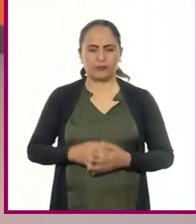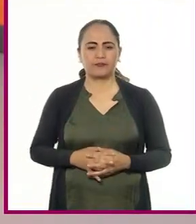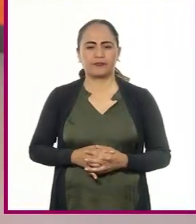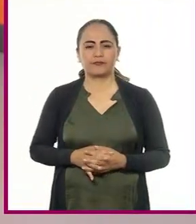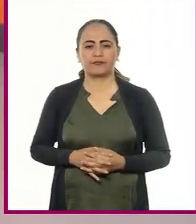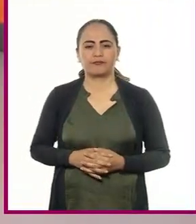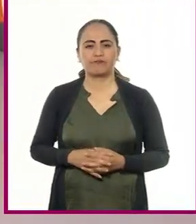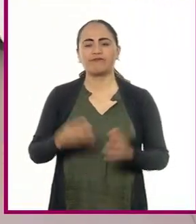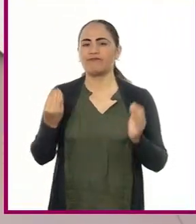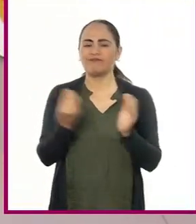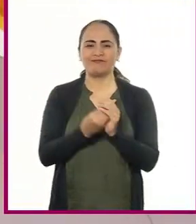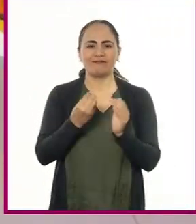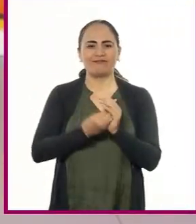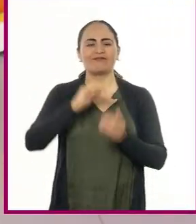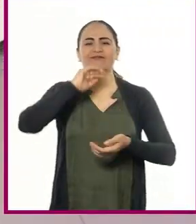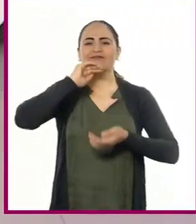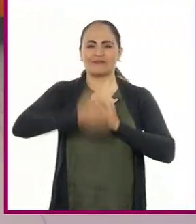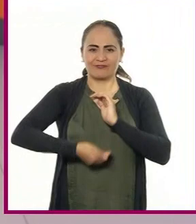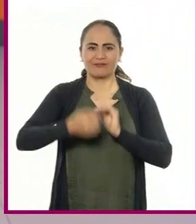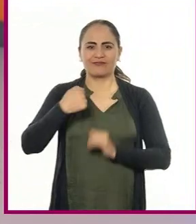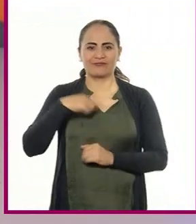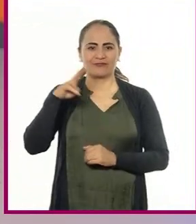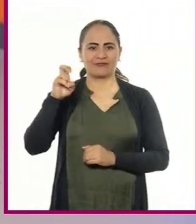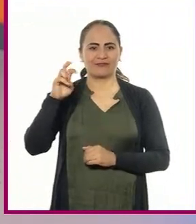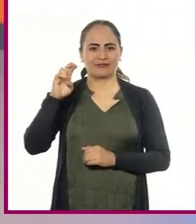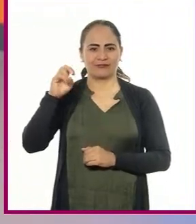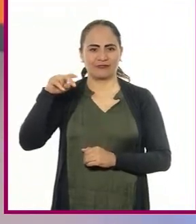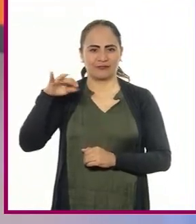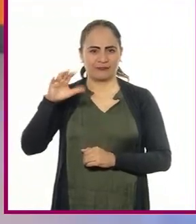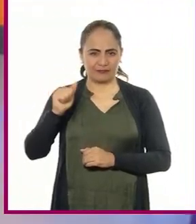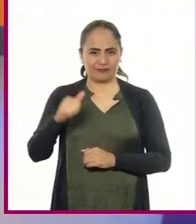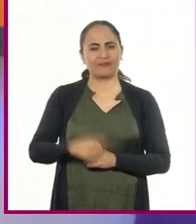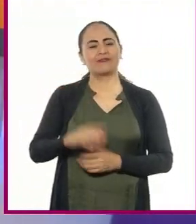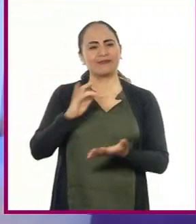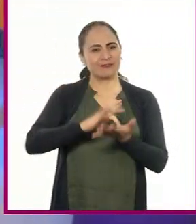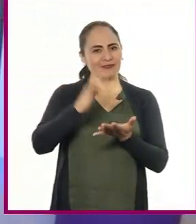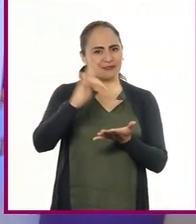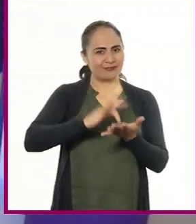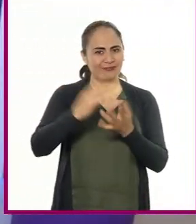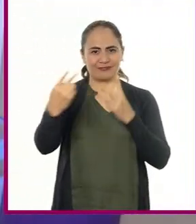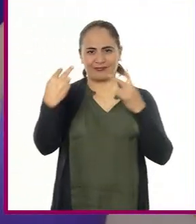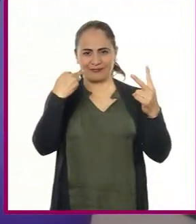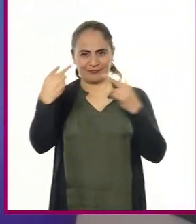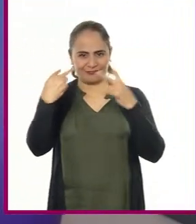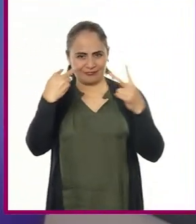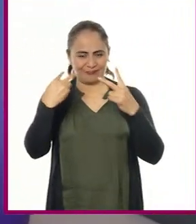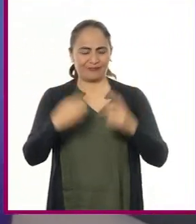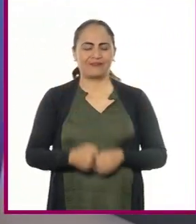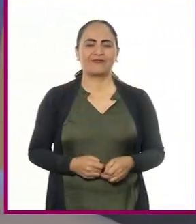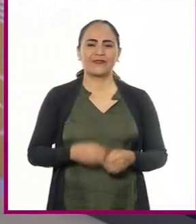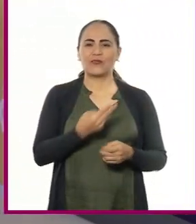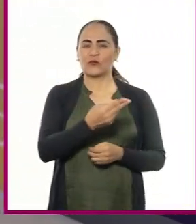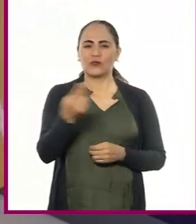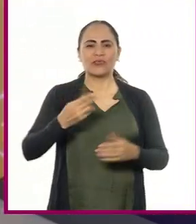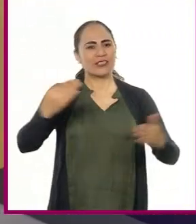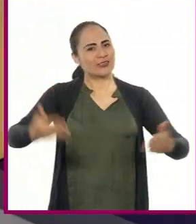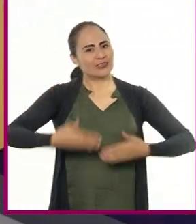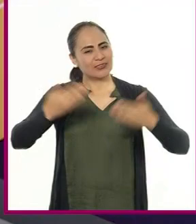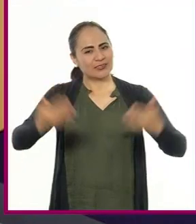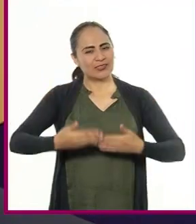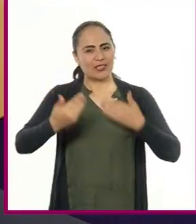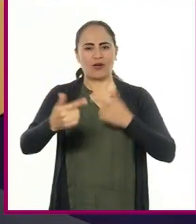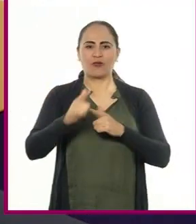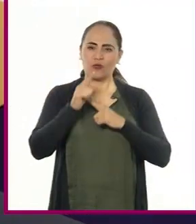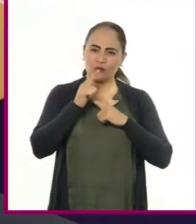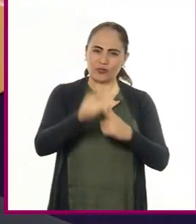La sesión ha terminado. Soy Verónica Rosáinz, agradeciendo su buena disposición y entusiasmo de seguir juntos